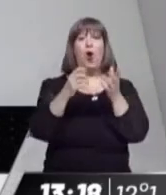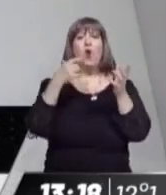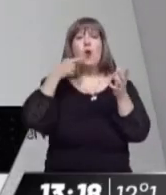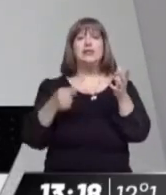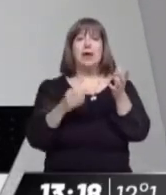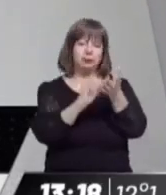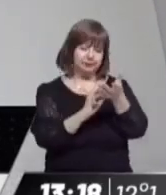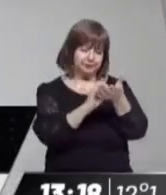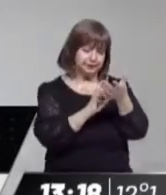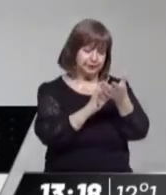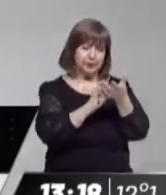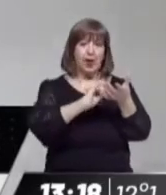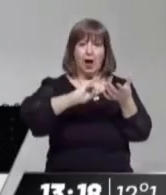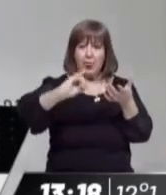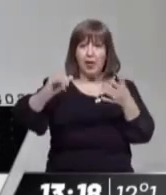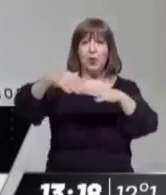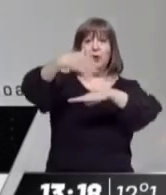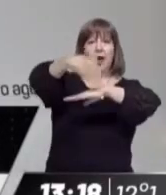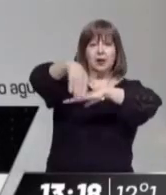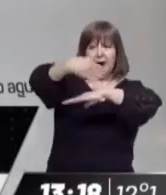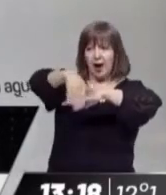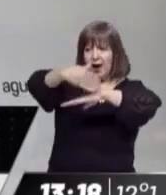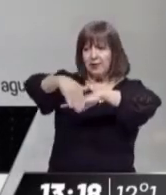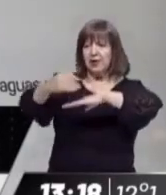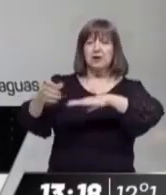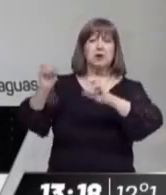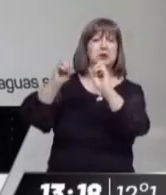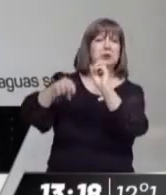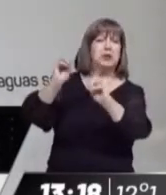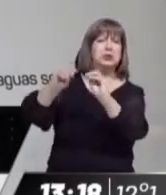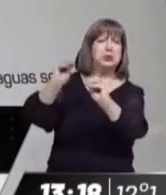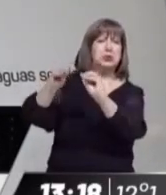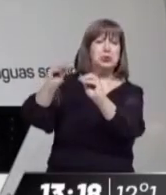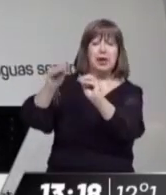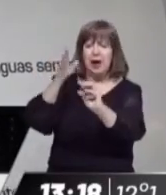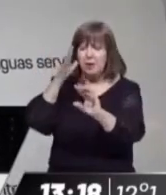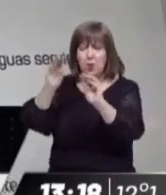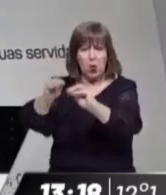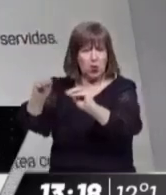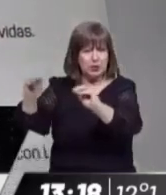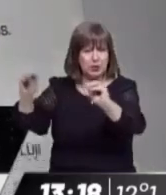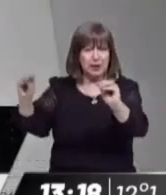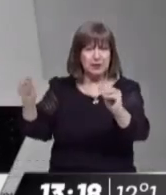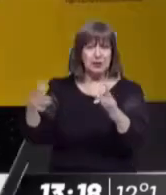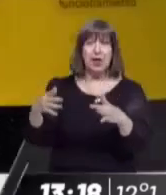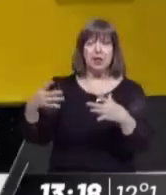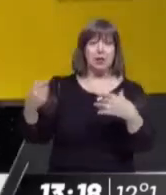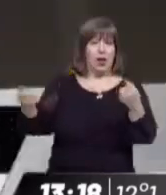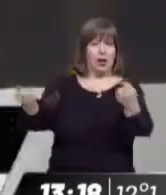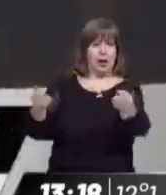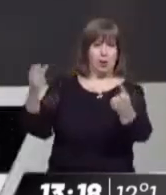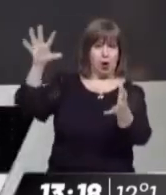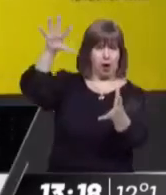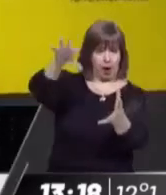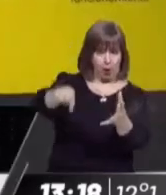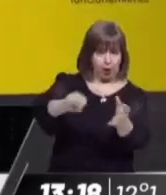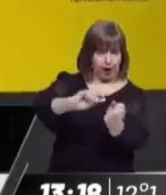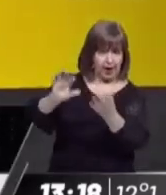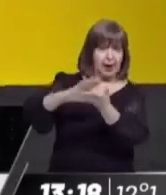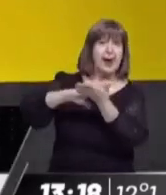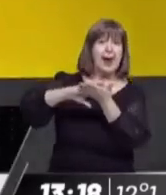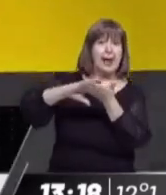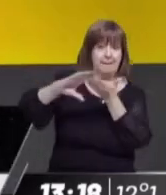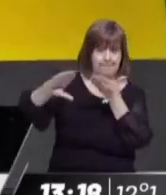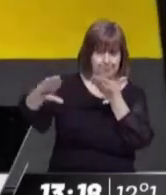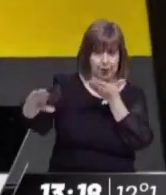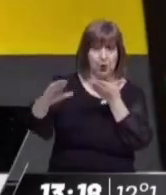que más usamos todos nosotros vas a poder conectarte y también poder hacer sugerencias porque nosotros tenemos que buscar que la innovación